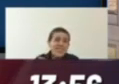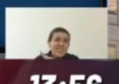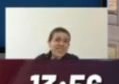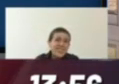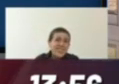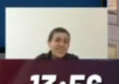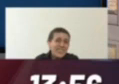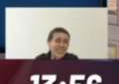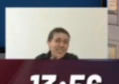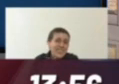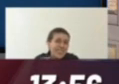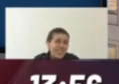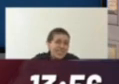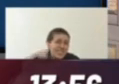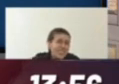permanentemente